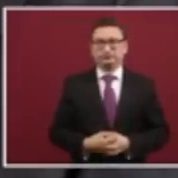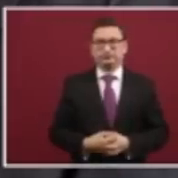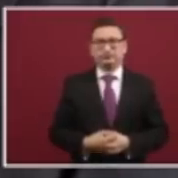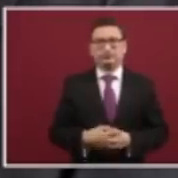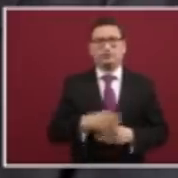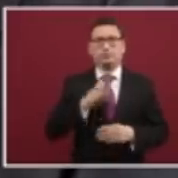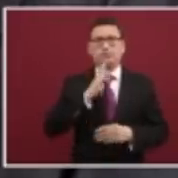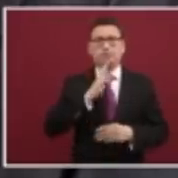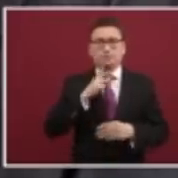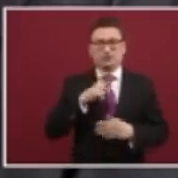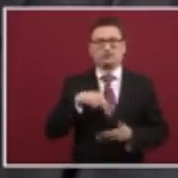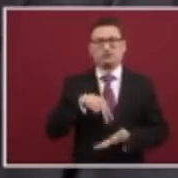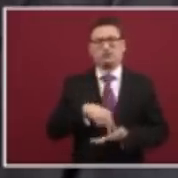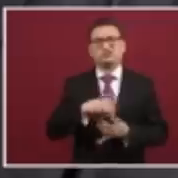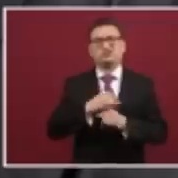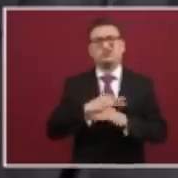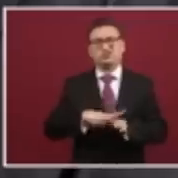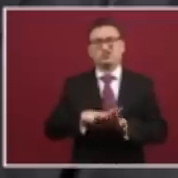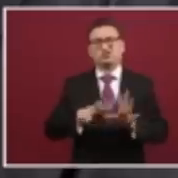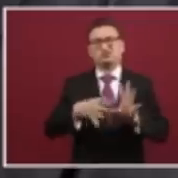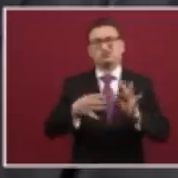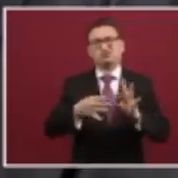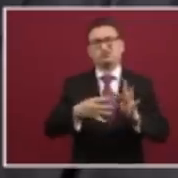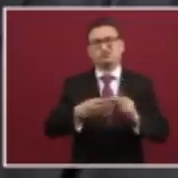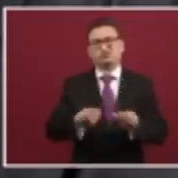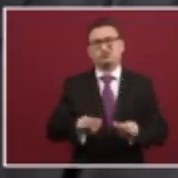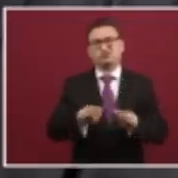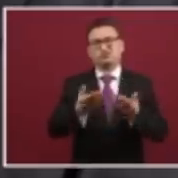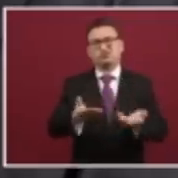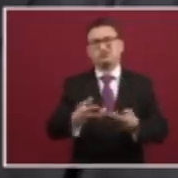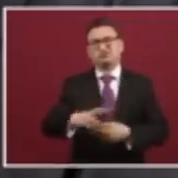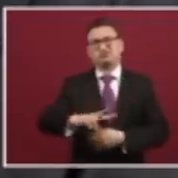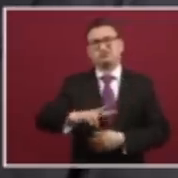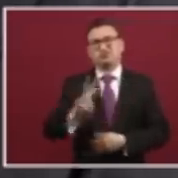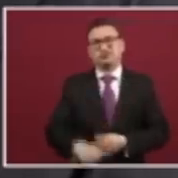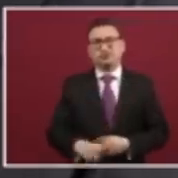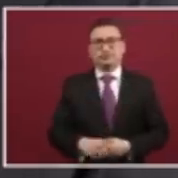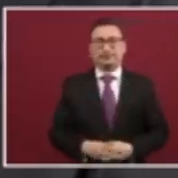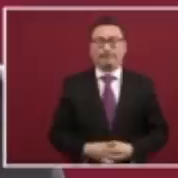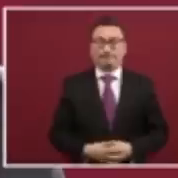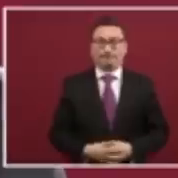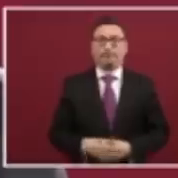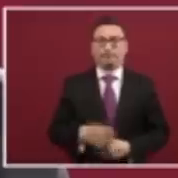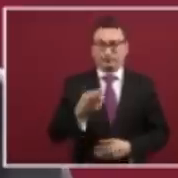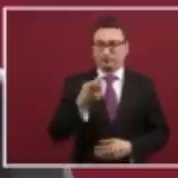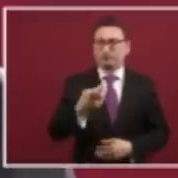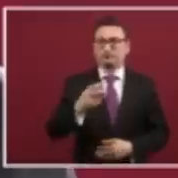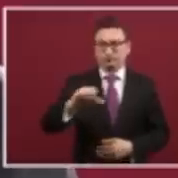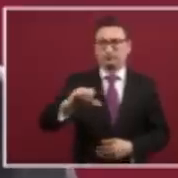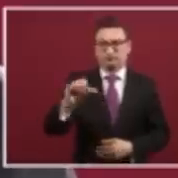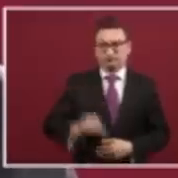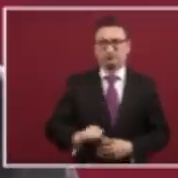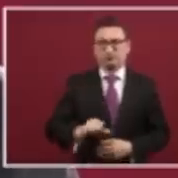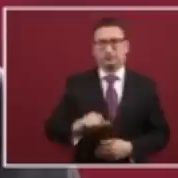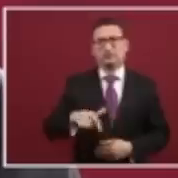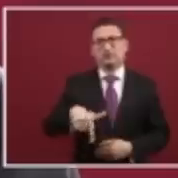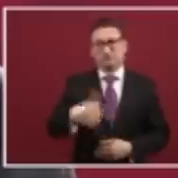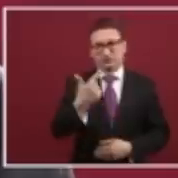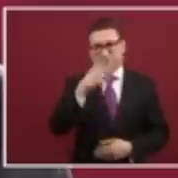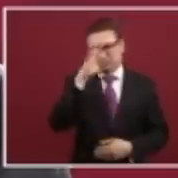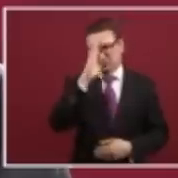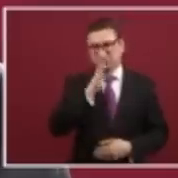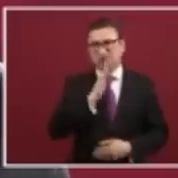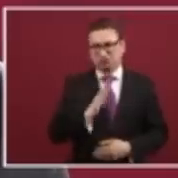Lo mejor es informar, decir la verdad. Entonces, hoy a las 12